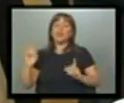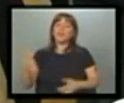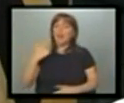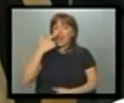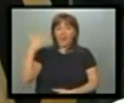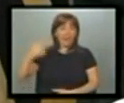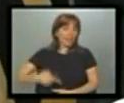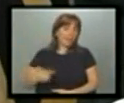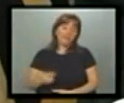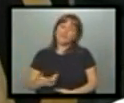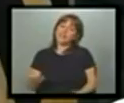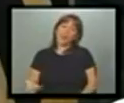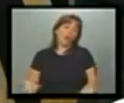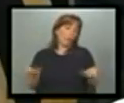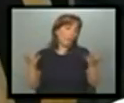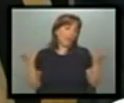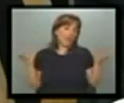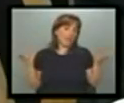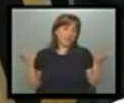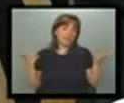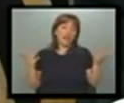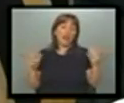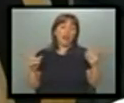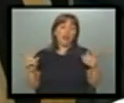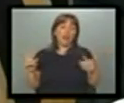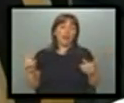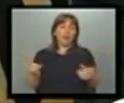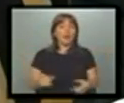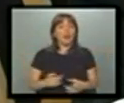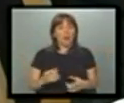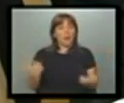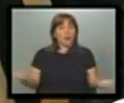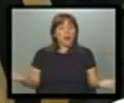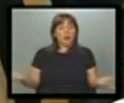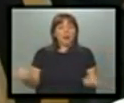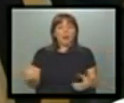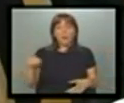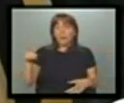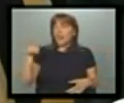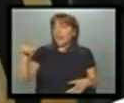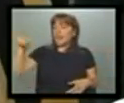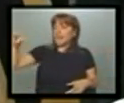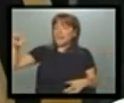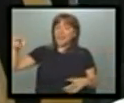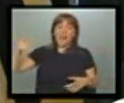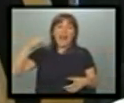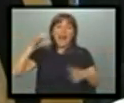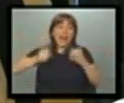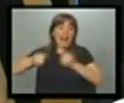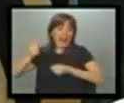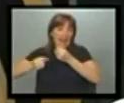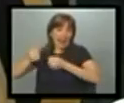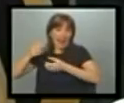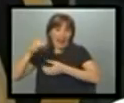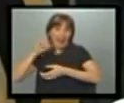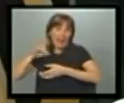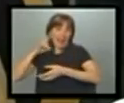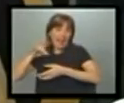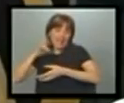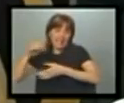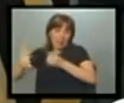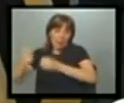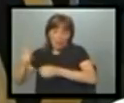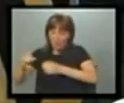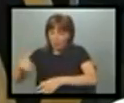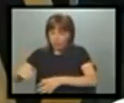que tiene esto para la producción lechera. Bueno, en el tambo también se va a sentir, porque fíjate que uno de los principales costos